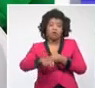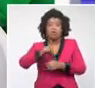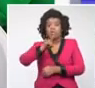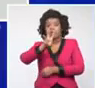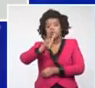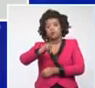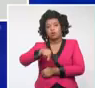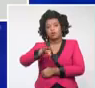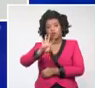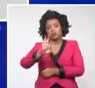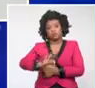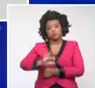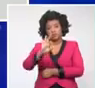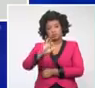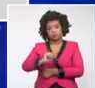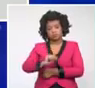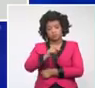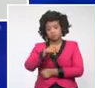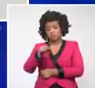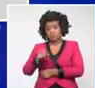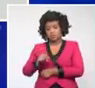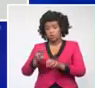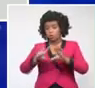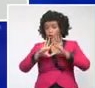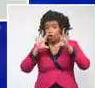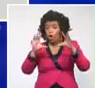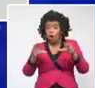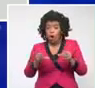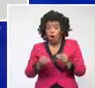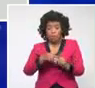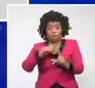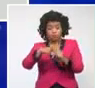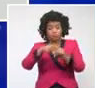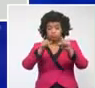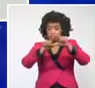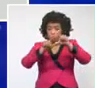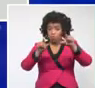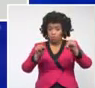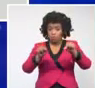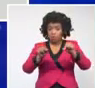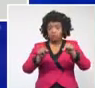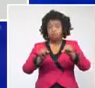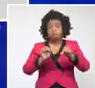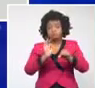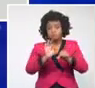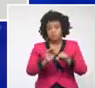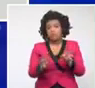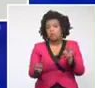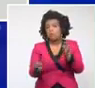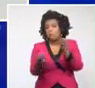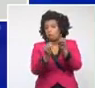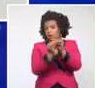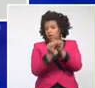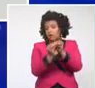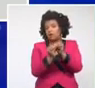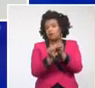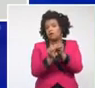13,4% de todas las personas diagnosticadas en Cuba pues han estado vinculadas a